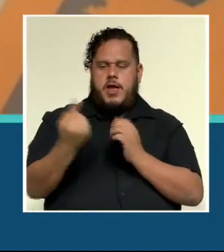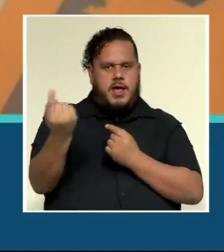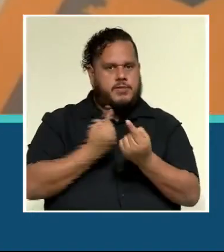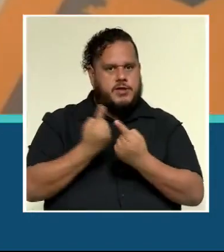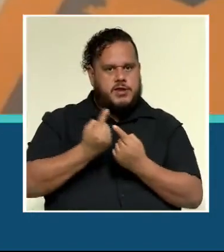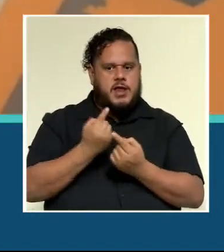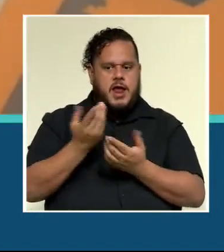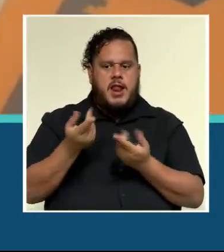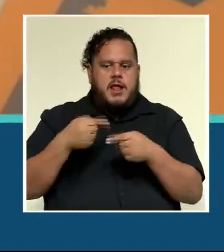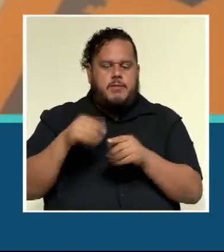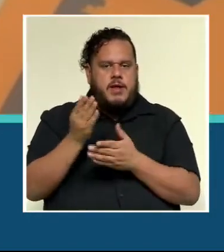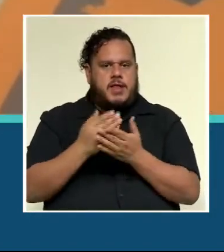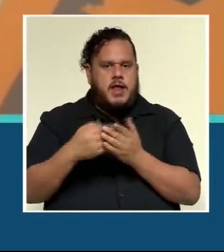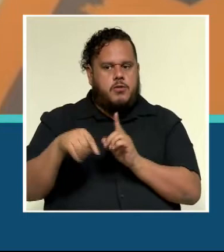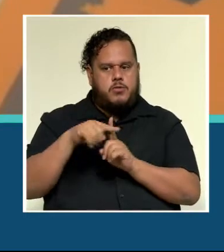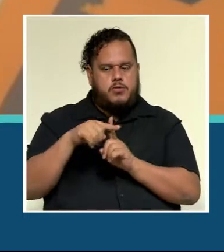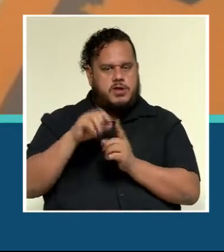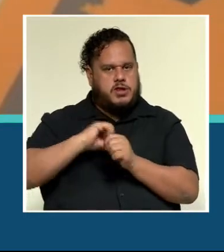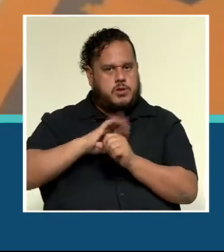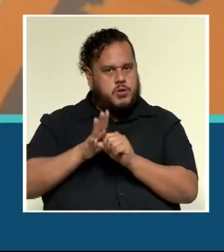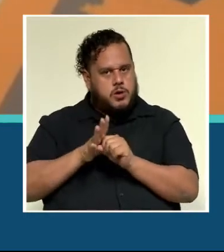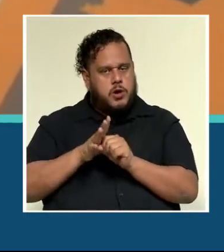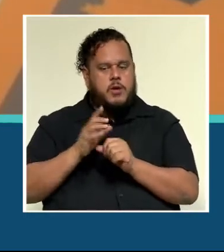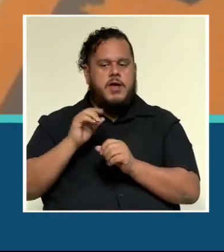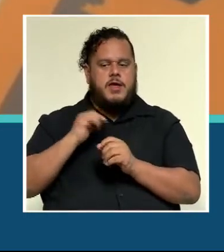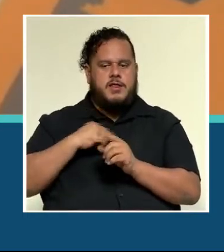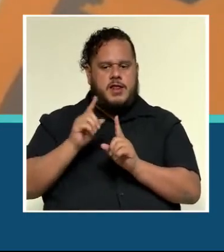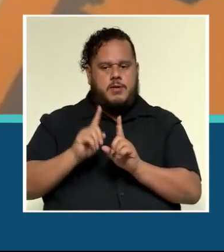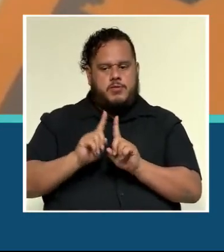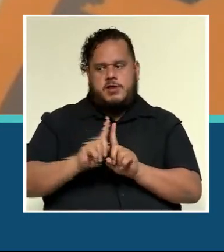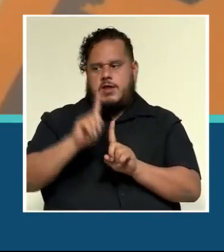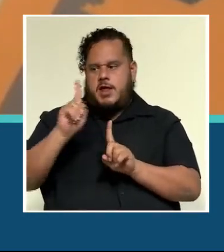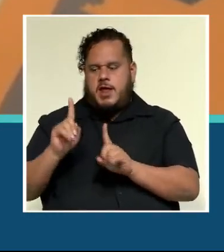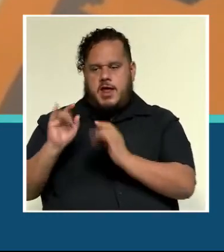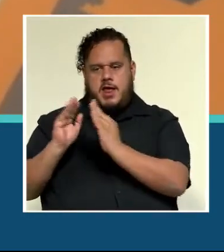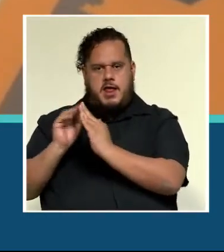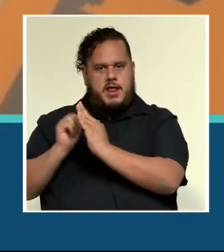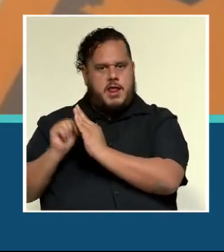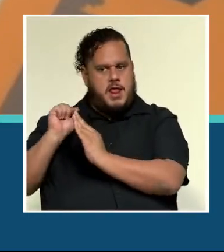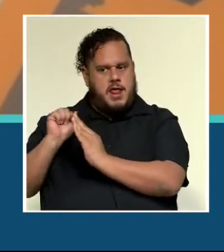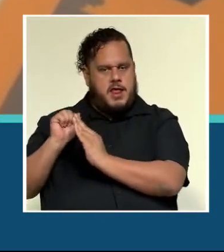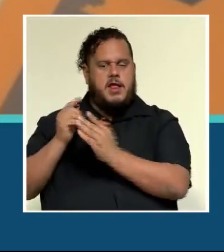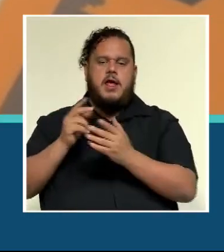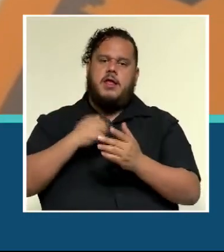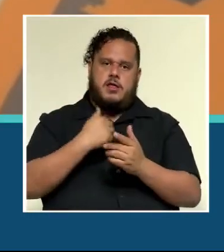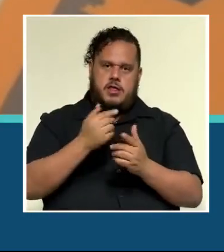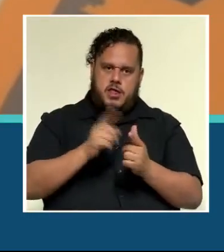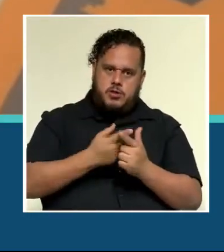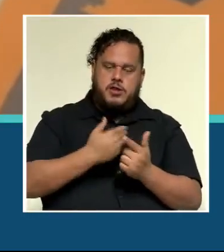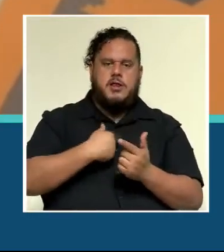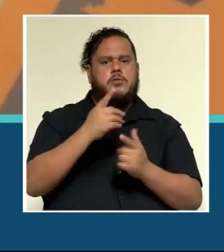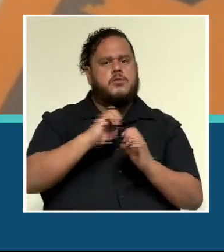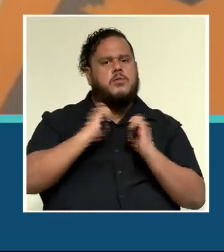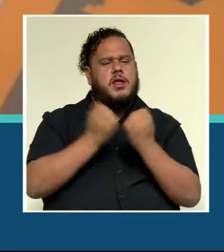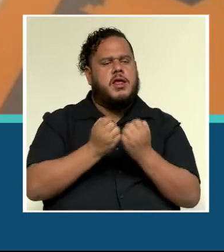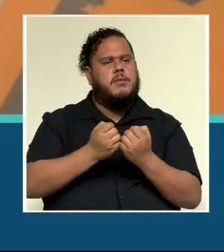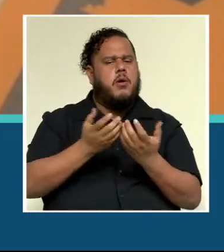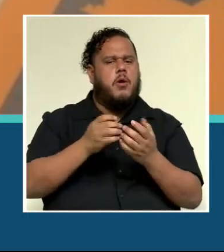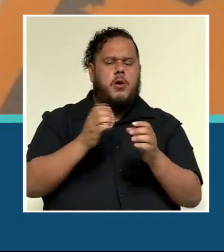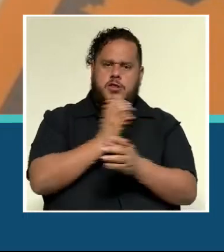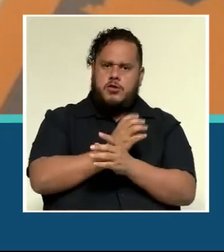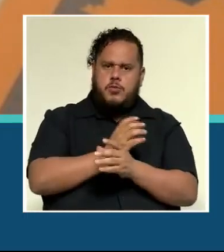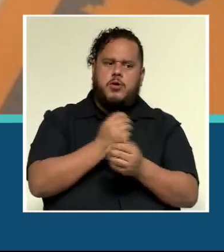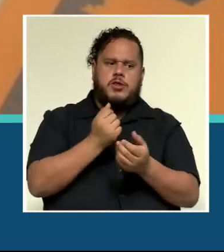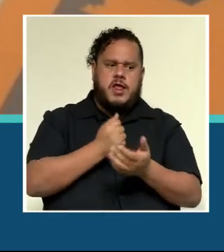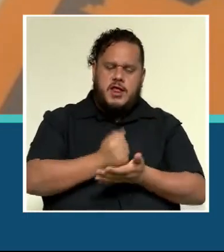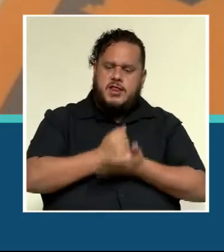una persona positiva y tenemos que aislar por nexo al resto del equipo, tengamos un equipo de soporte que pueda seguir cumpliendo